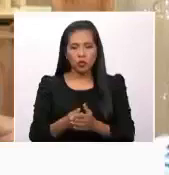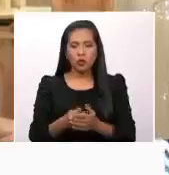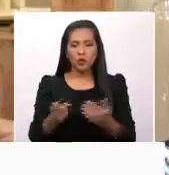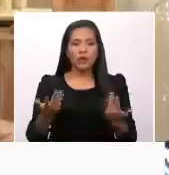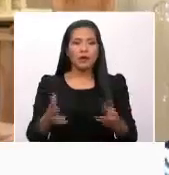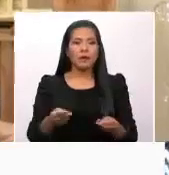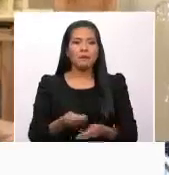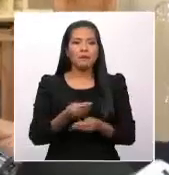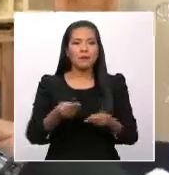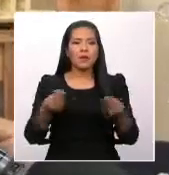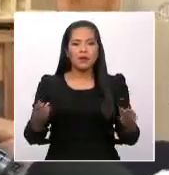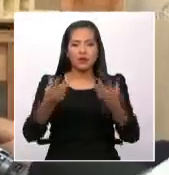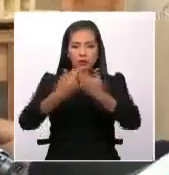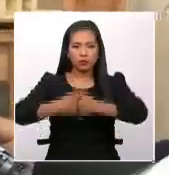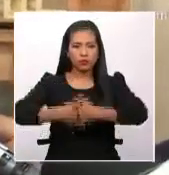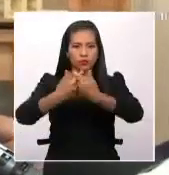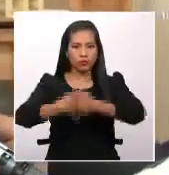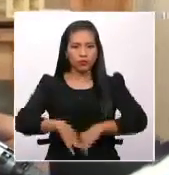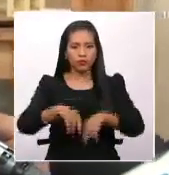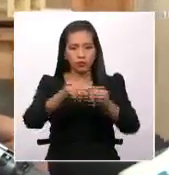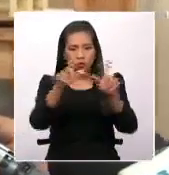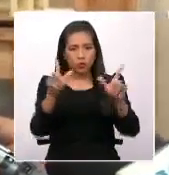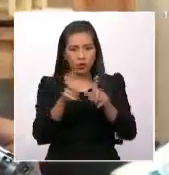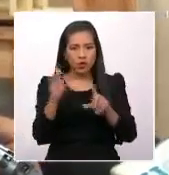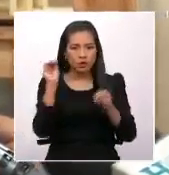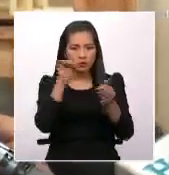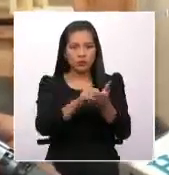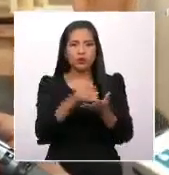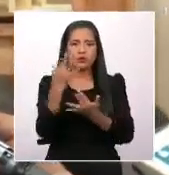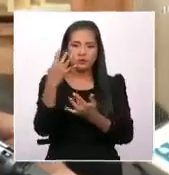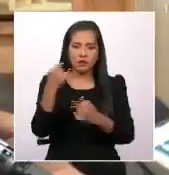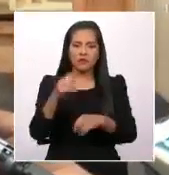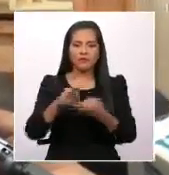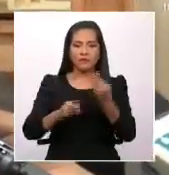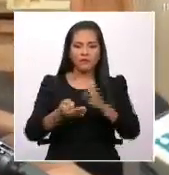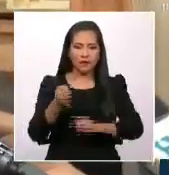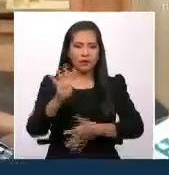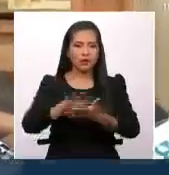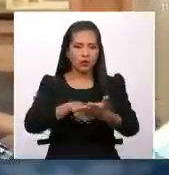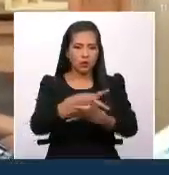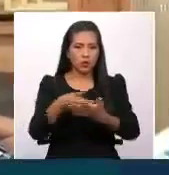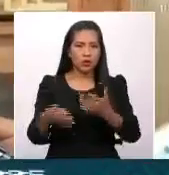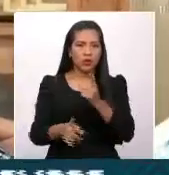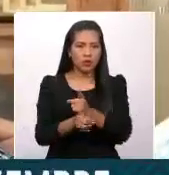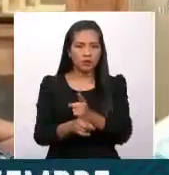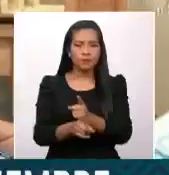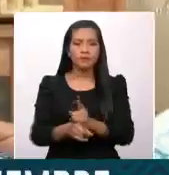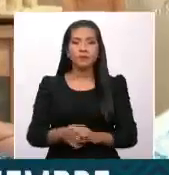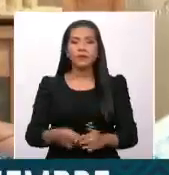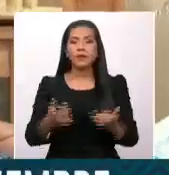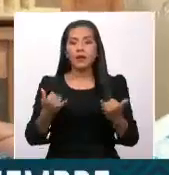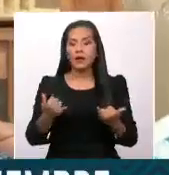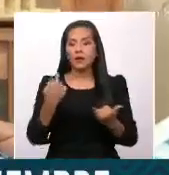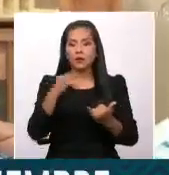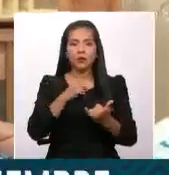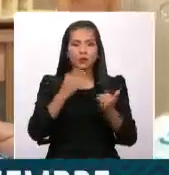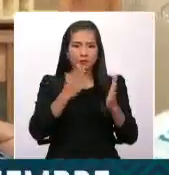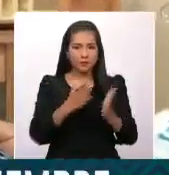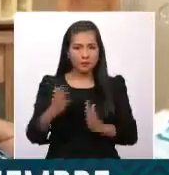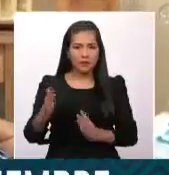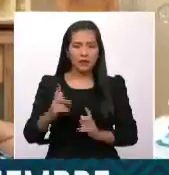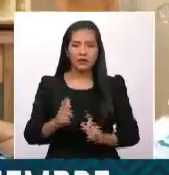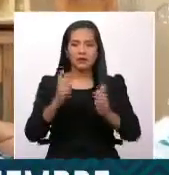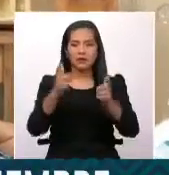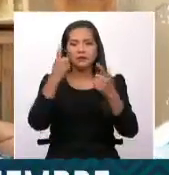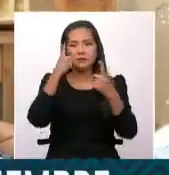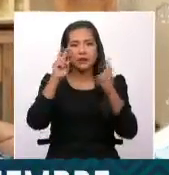de esta instalación también está dentro de cronograma. Estamos considerando ya la entrega de este Centro de Medicina